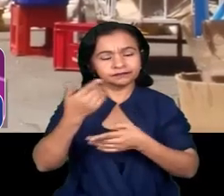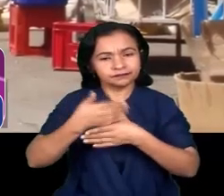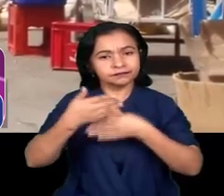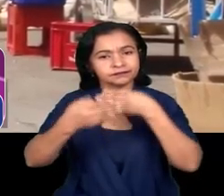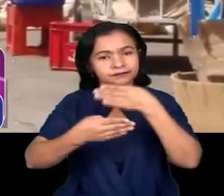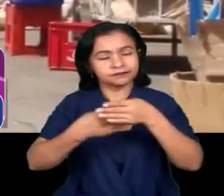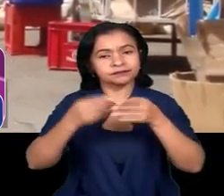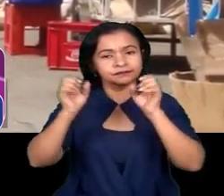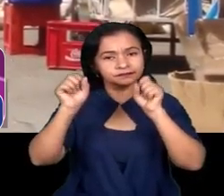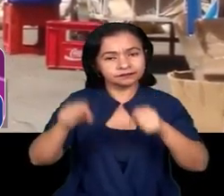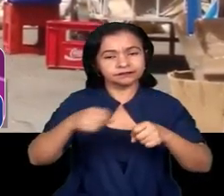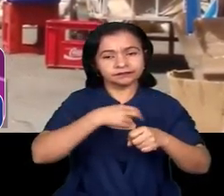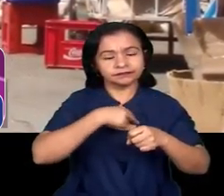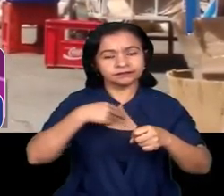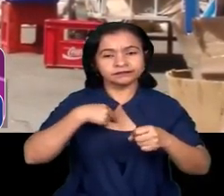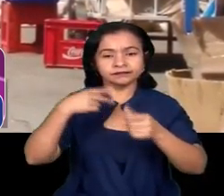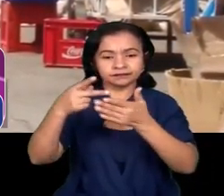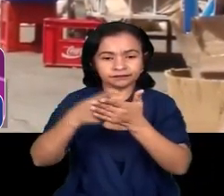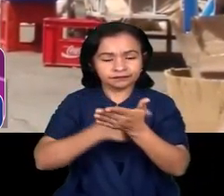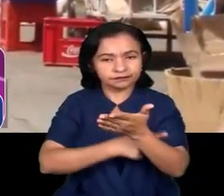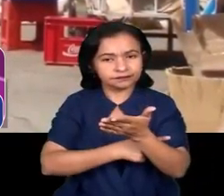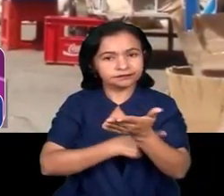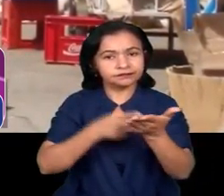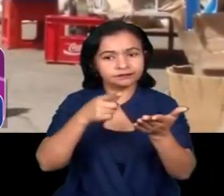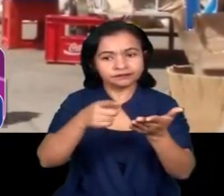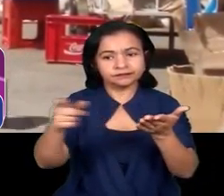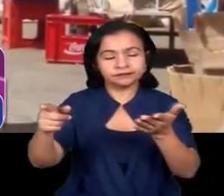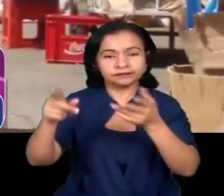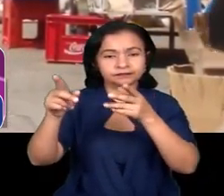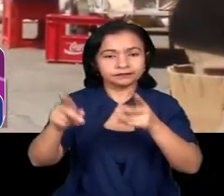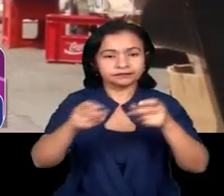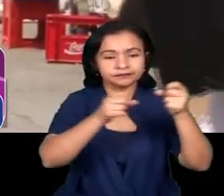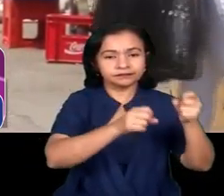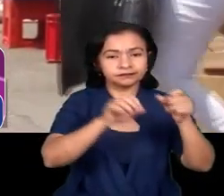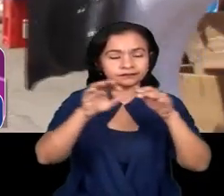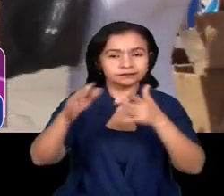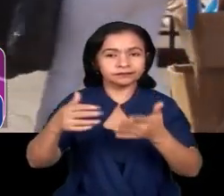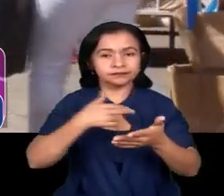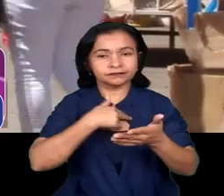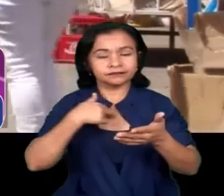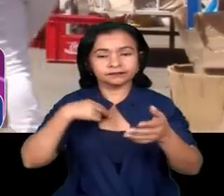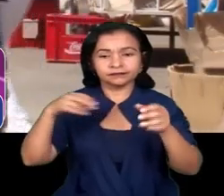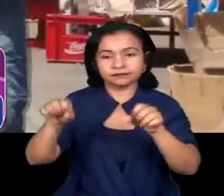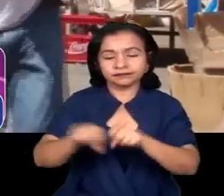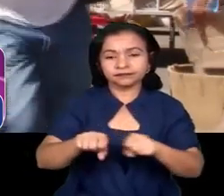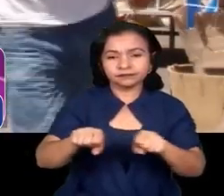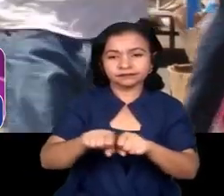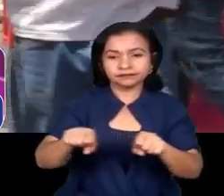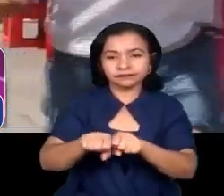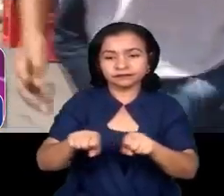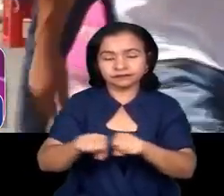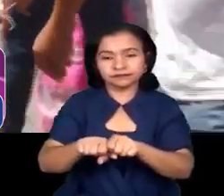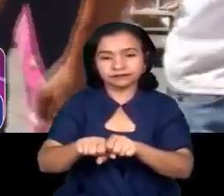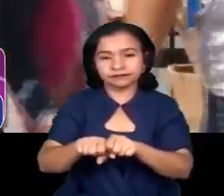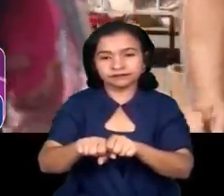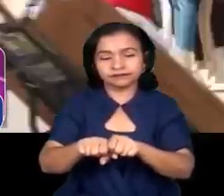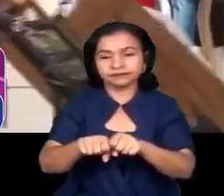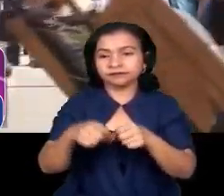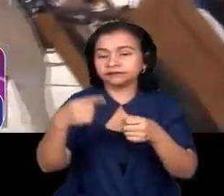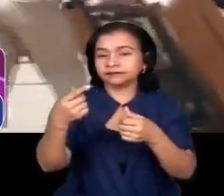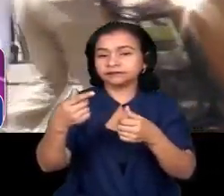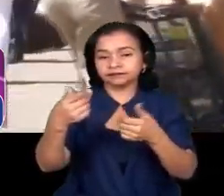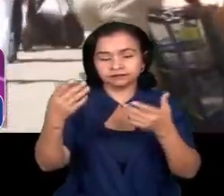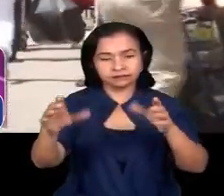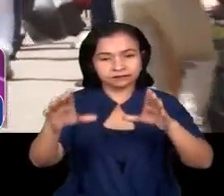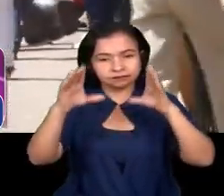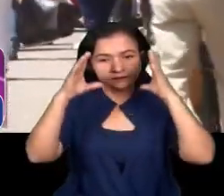esa capacidad de hacer un proyecto. Que esos compañeros que están haciendo zapatos, que van a hacer para